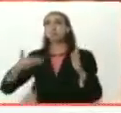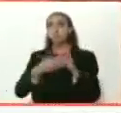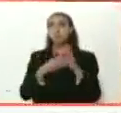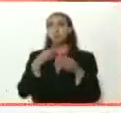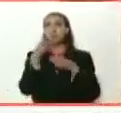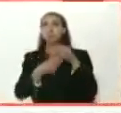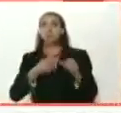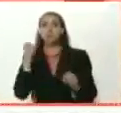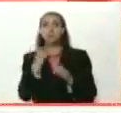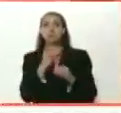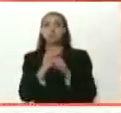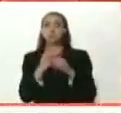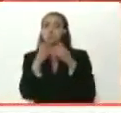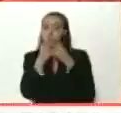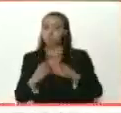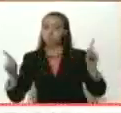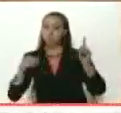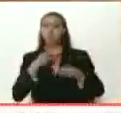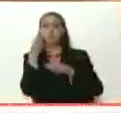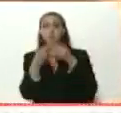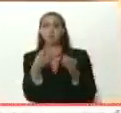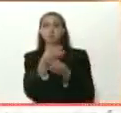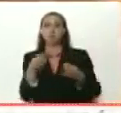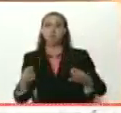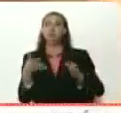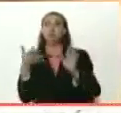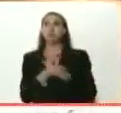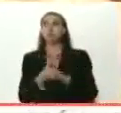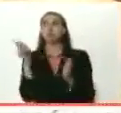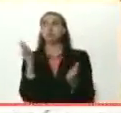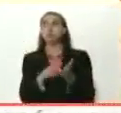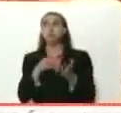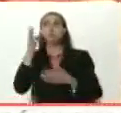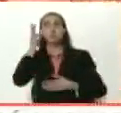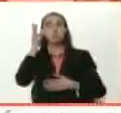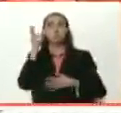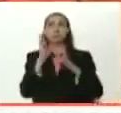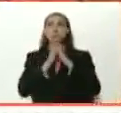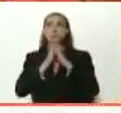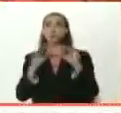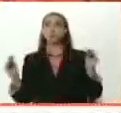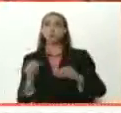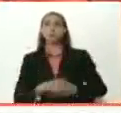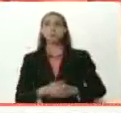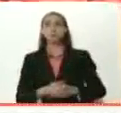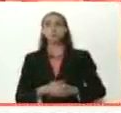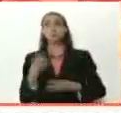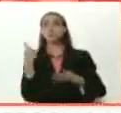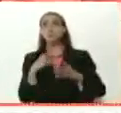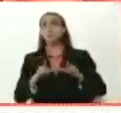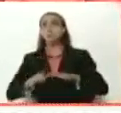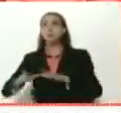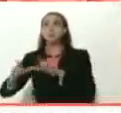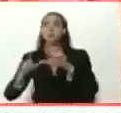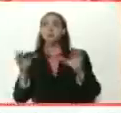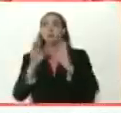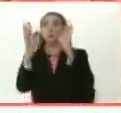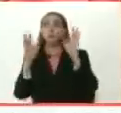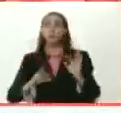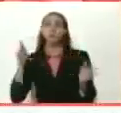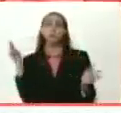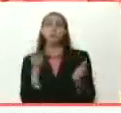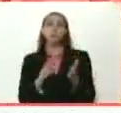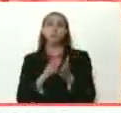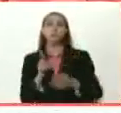ejercicio democrático efectivo, a esta participación protagónica de todas las mujeres en sus distintas formas de organización y